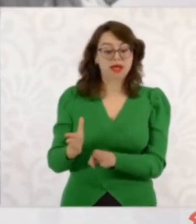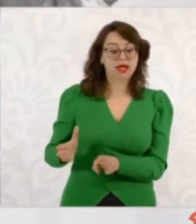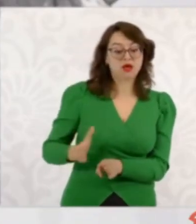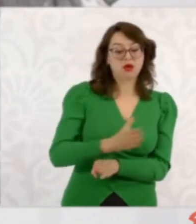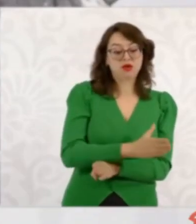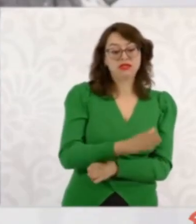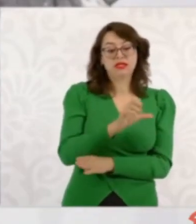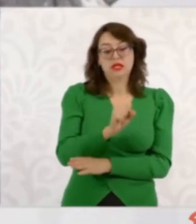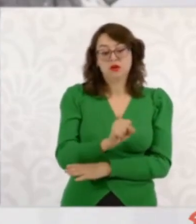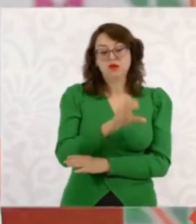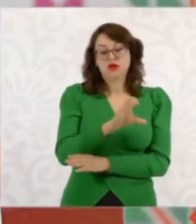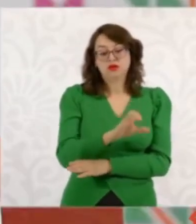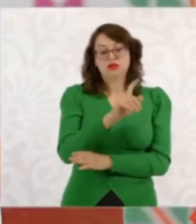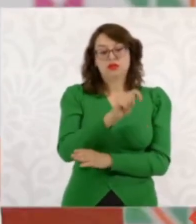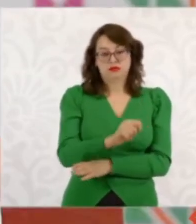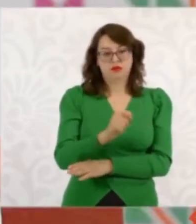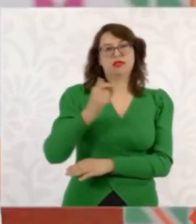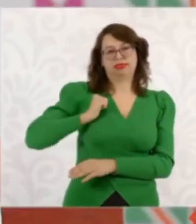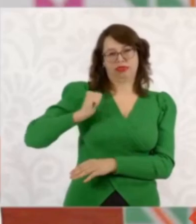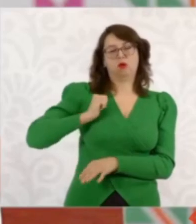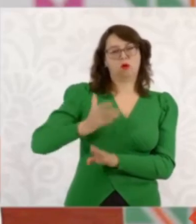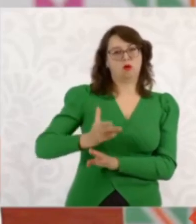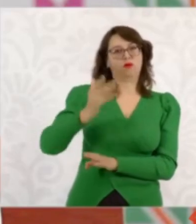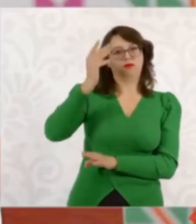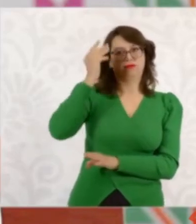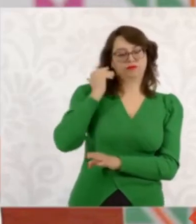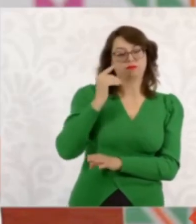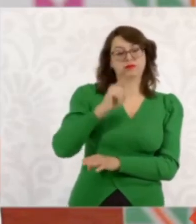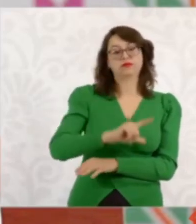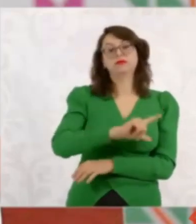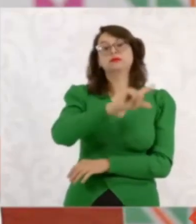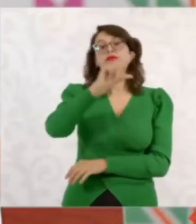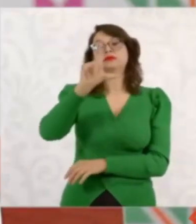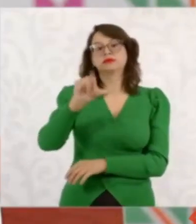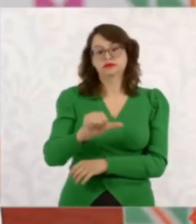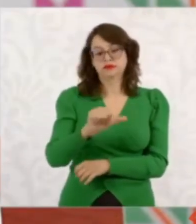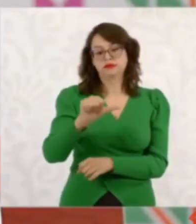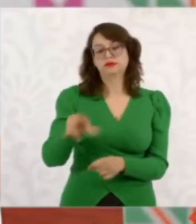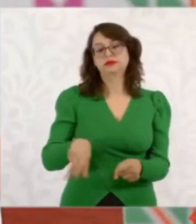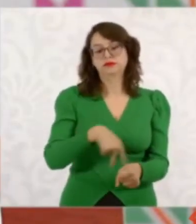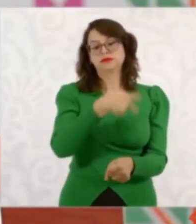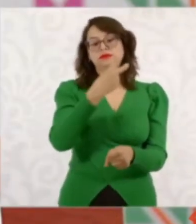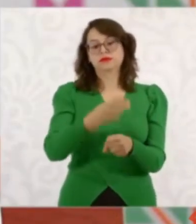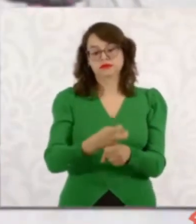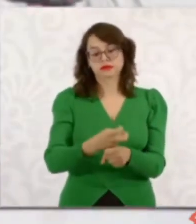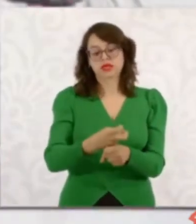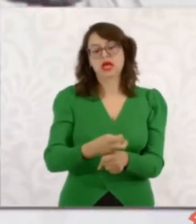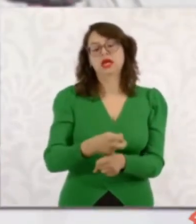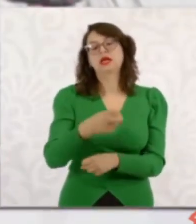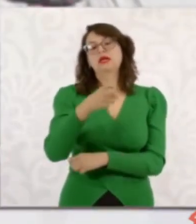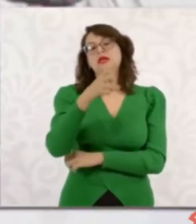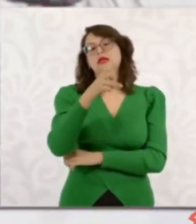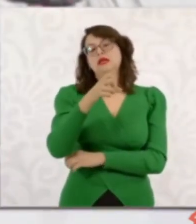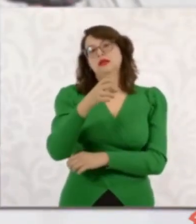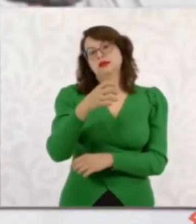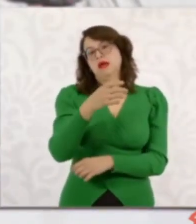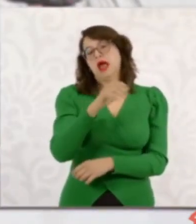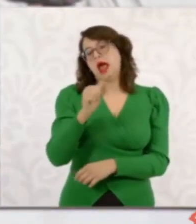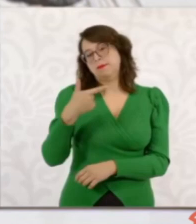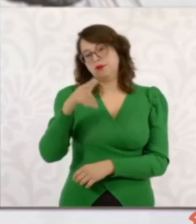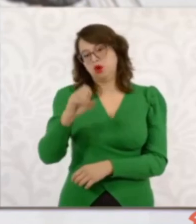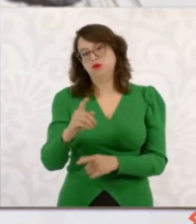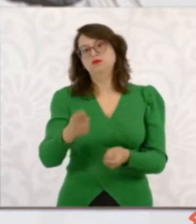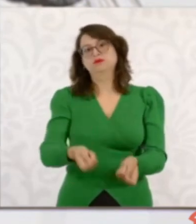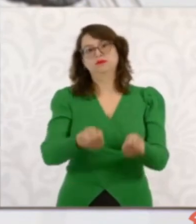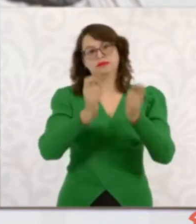entonces, y después la retoma la Secretaría de Infraestructura, Comunicaciones y Transportes del gobierno del presidente López Obrador.